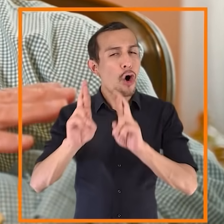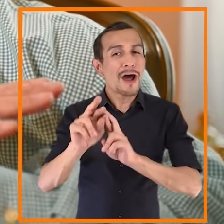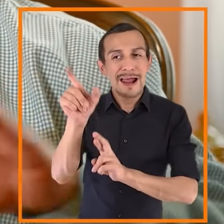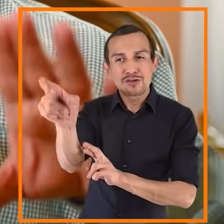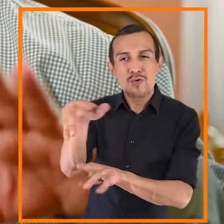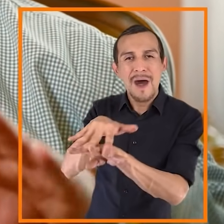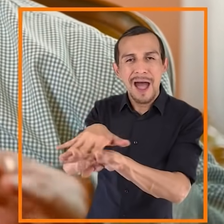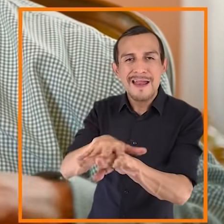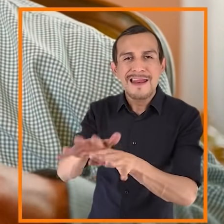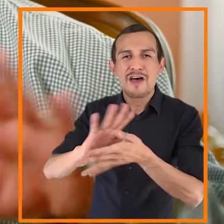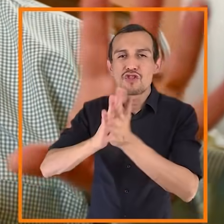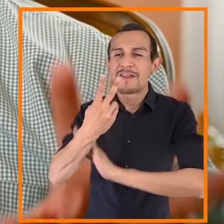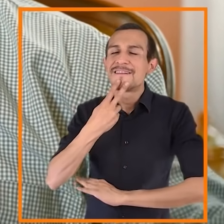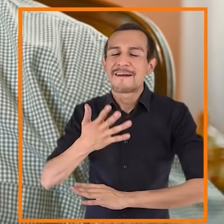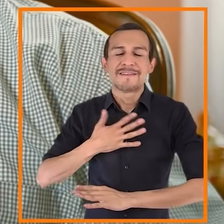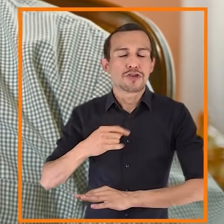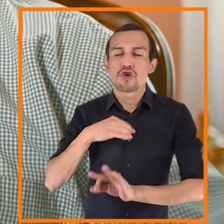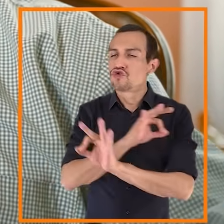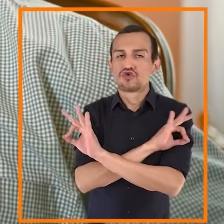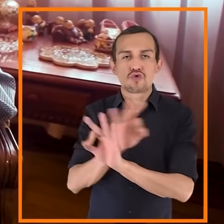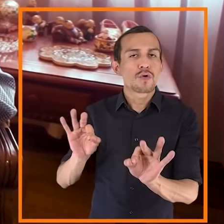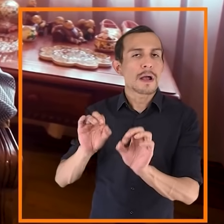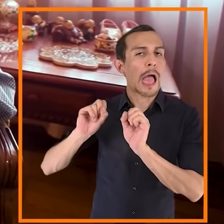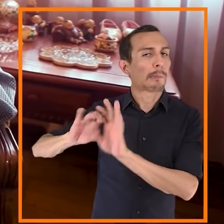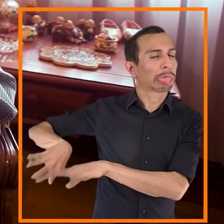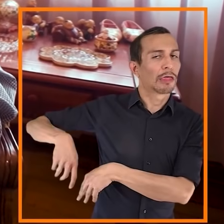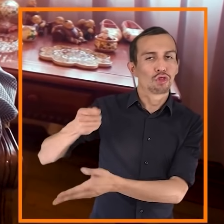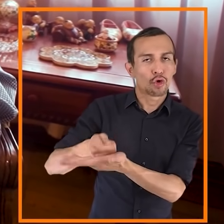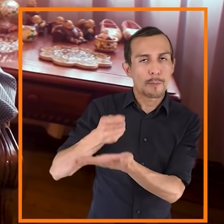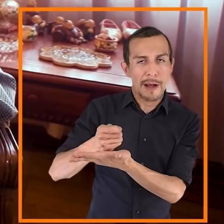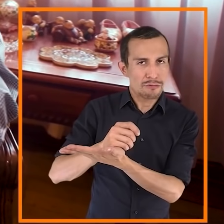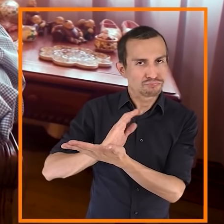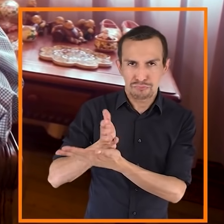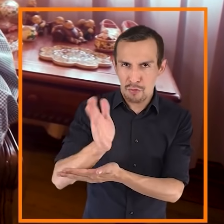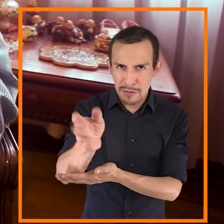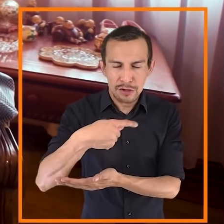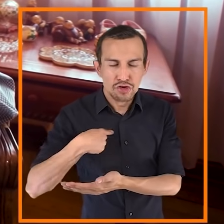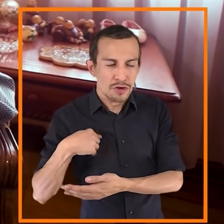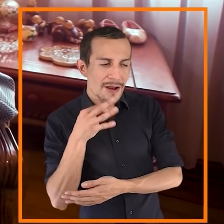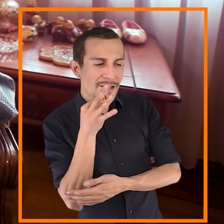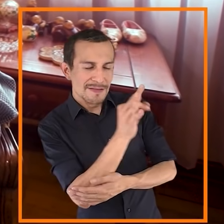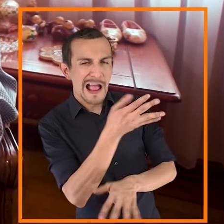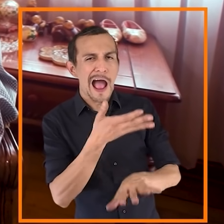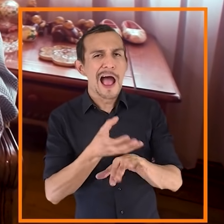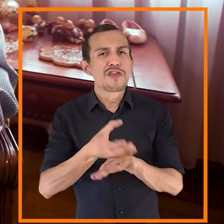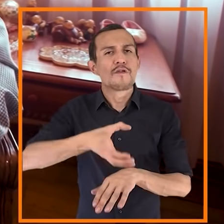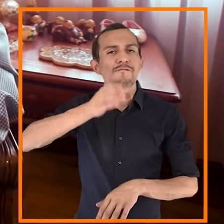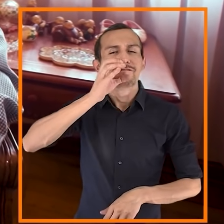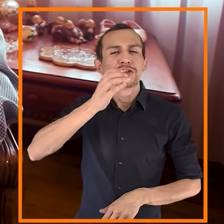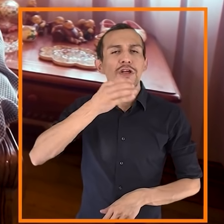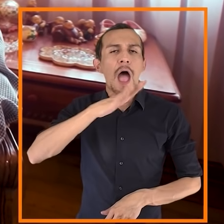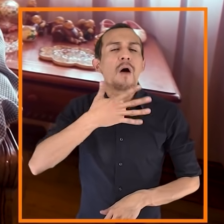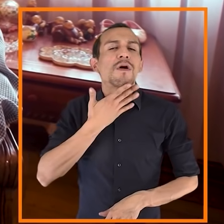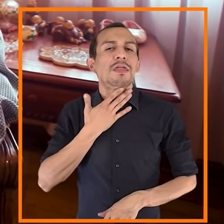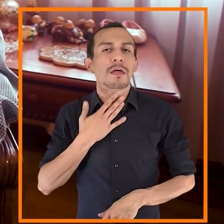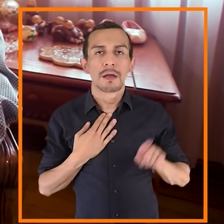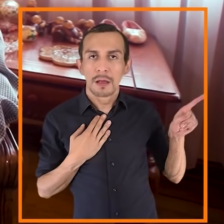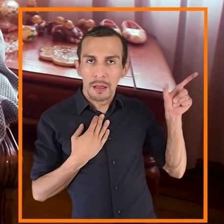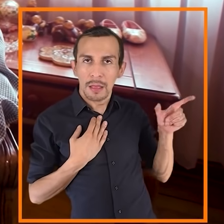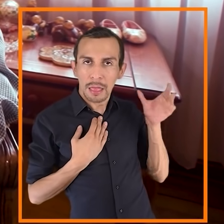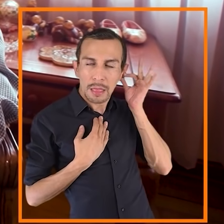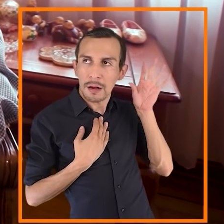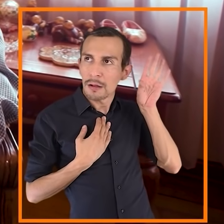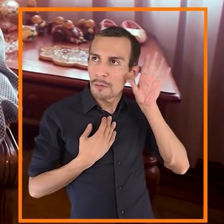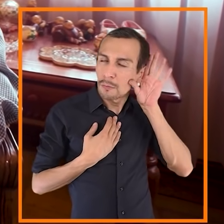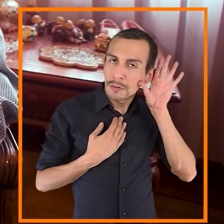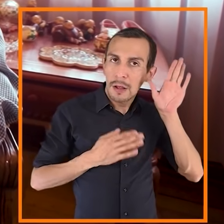María existiera toda la vida y jamás vamos a dejar de comprar su alimento. Y ahora se da cuenta, yo le digo adrede a mi señora, oye, tenía un vaso de agua, que tengo sed. Ella lo